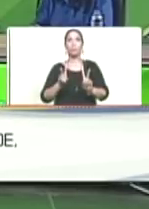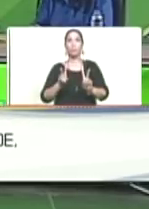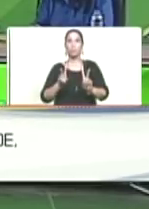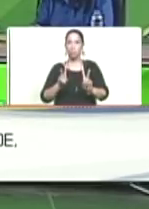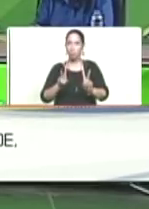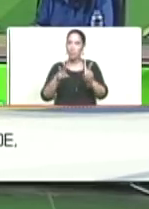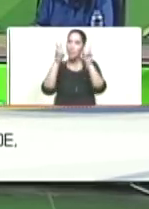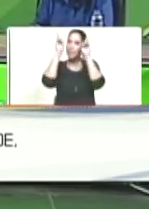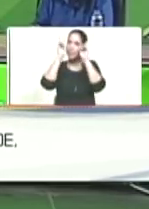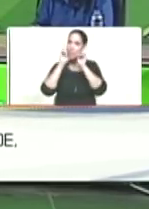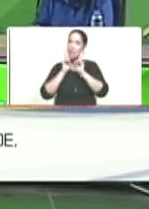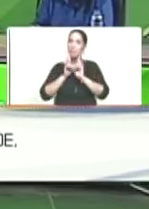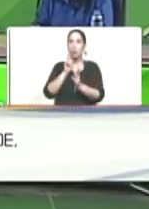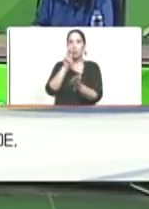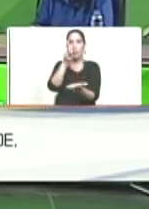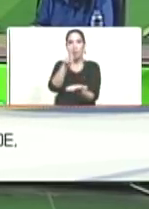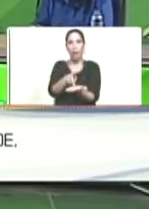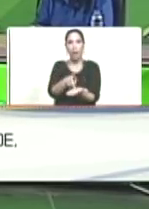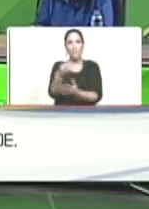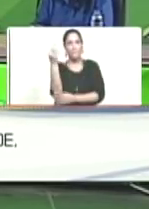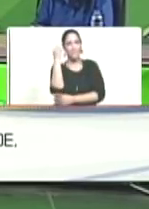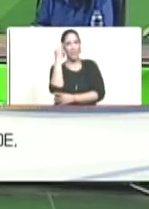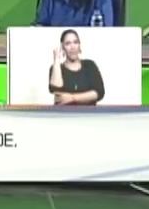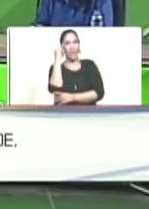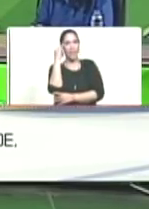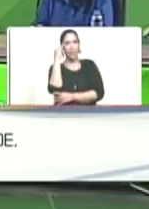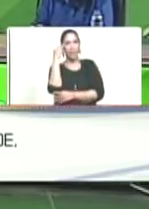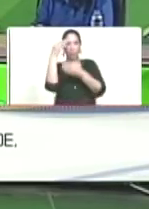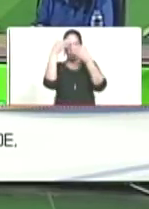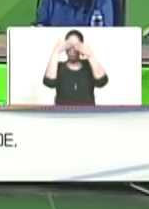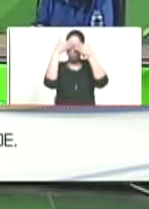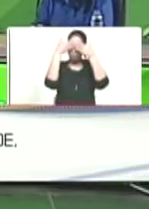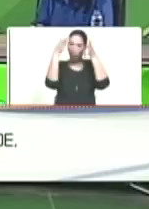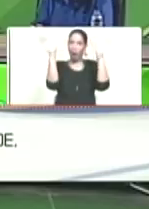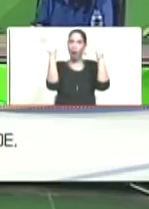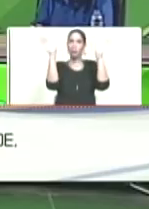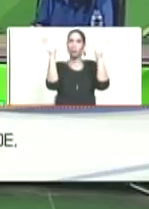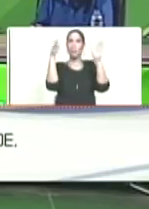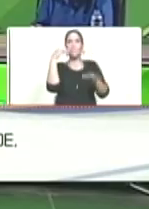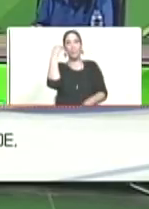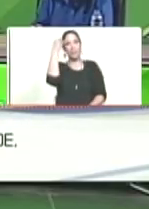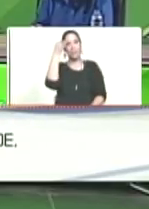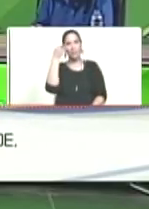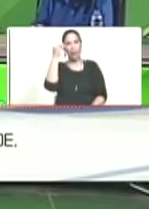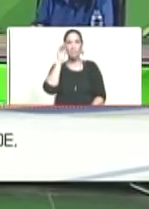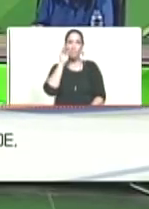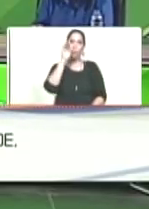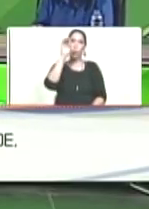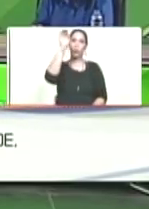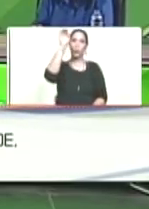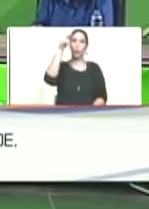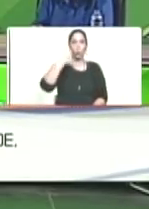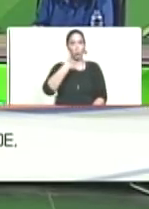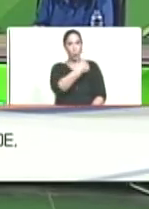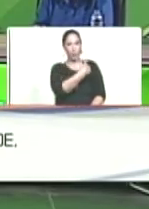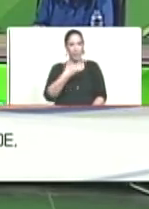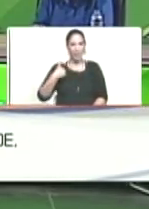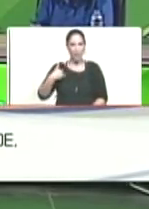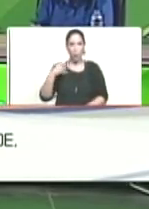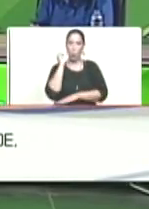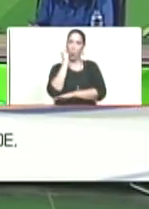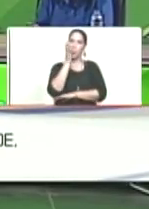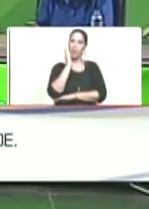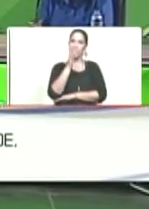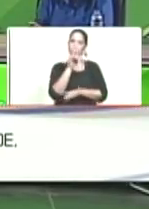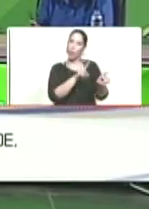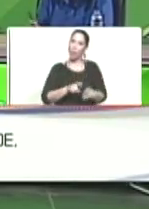Limpio, para llegar con la mente despejada a pensar el futuro. Yo quiero un Congreso Campesino